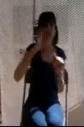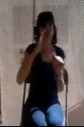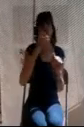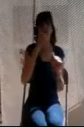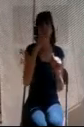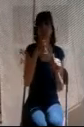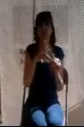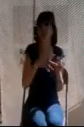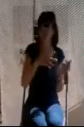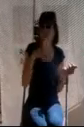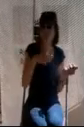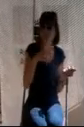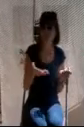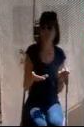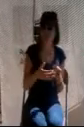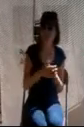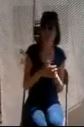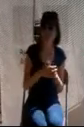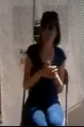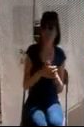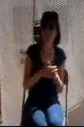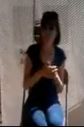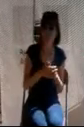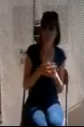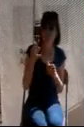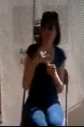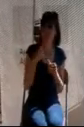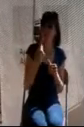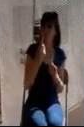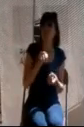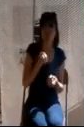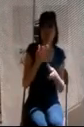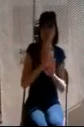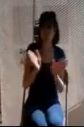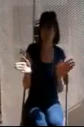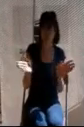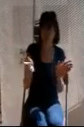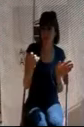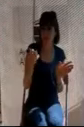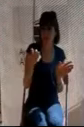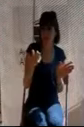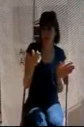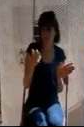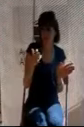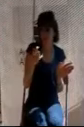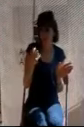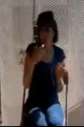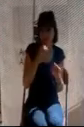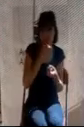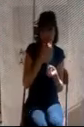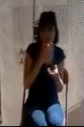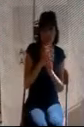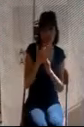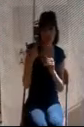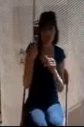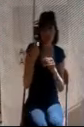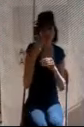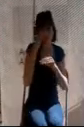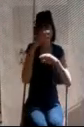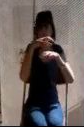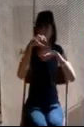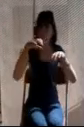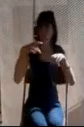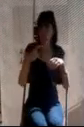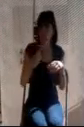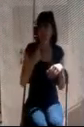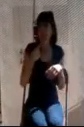esto? Fíjese, déjeme hacer un comentario nada más en off. Y no quiero generar división con esto, pero le